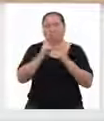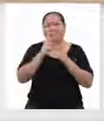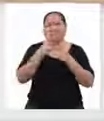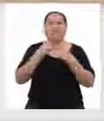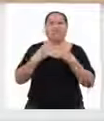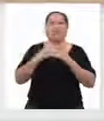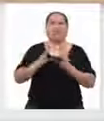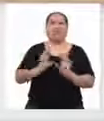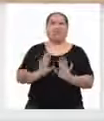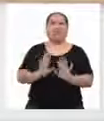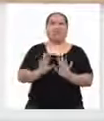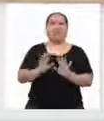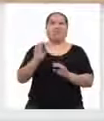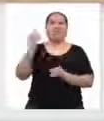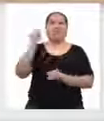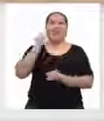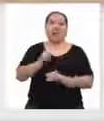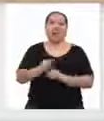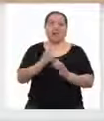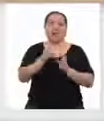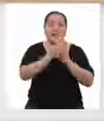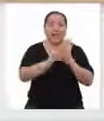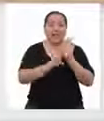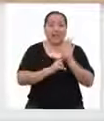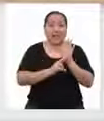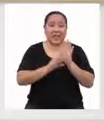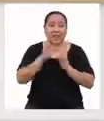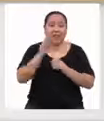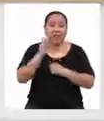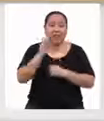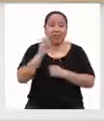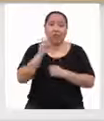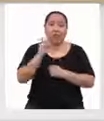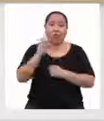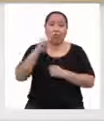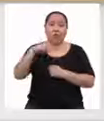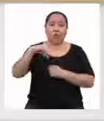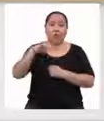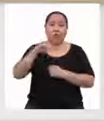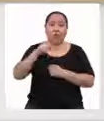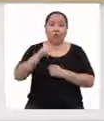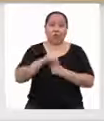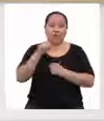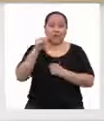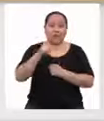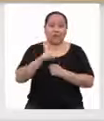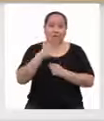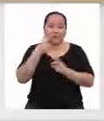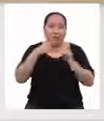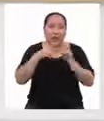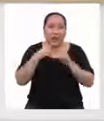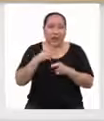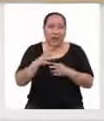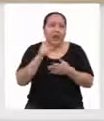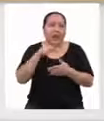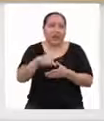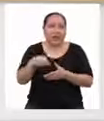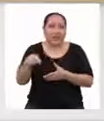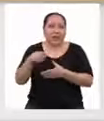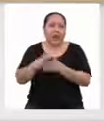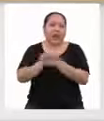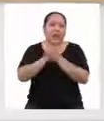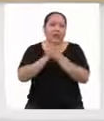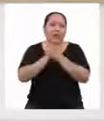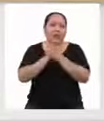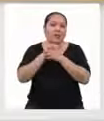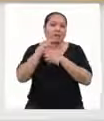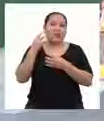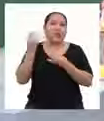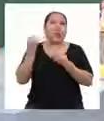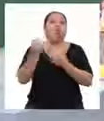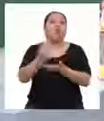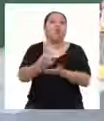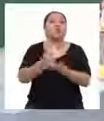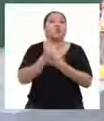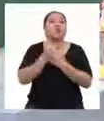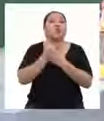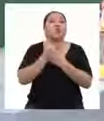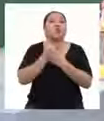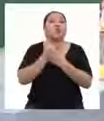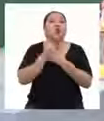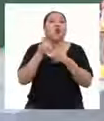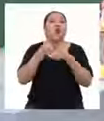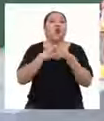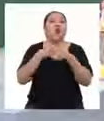esas fórmulas hay que mirarlas de otra manera. Ellas son nuestras amigas, nos ayudan a ahorrar tiempo. Y